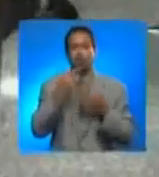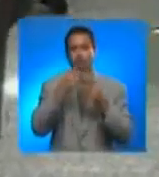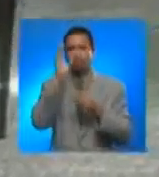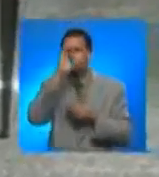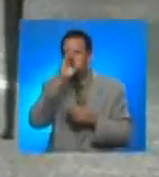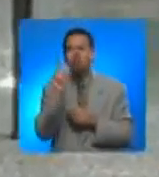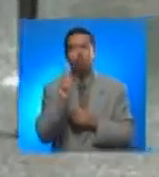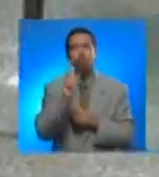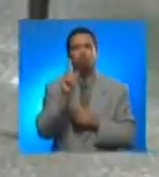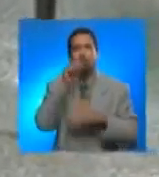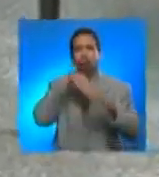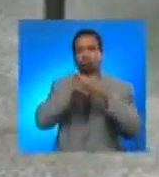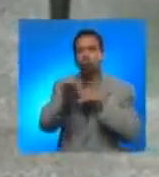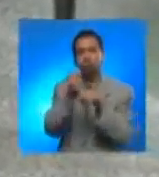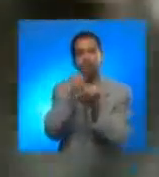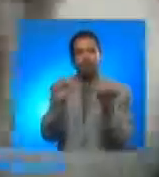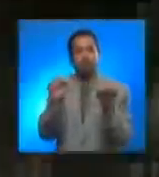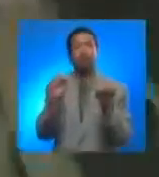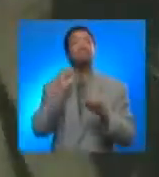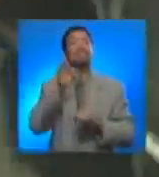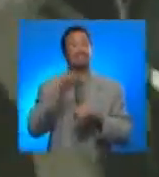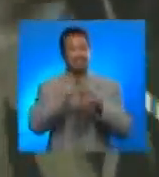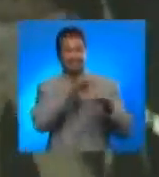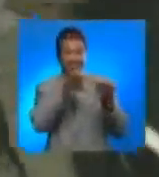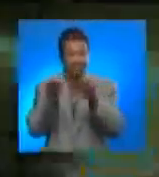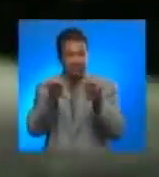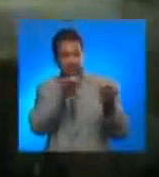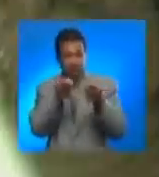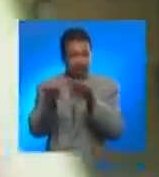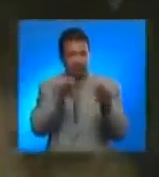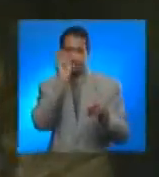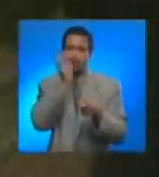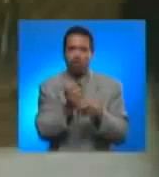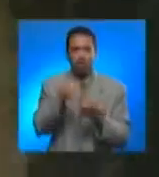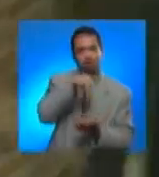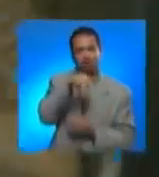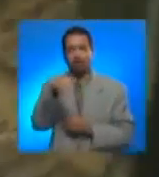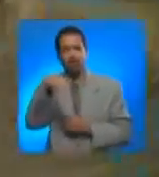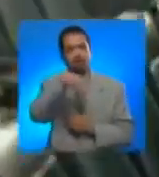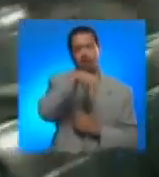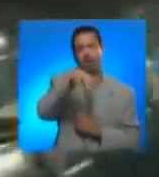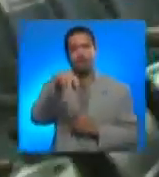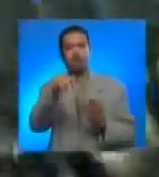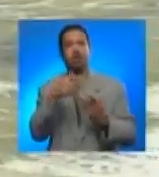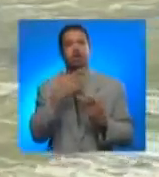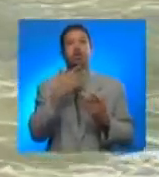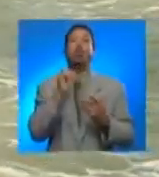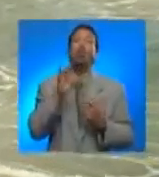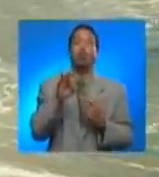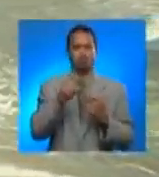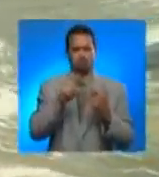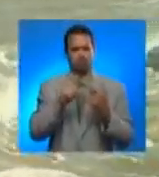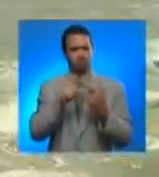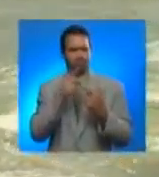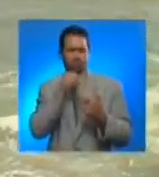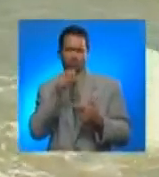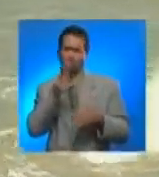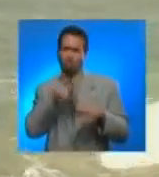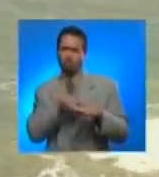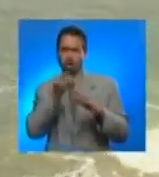hospitales, escuelas y otras facilidades críticas en las inmediaciones de la costa. Hay que estar alerta a una